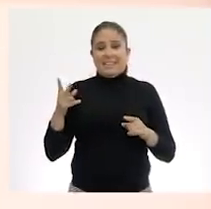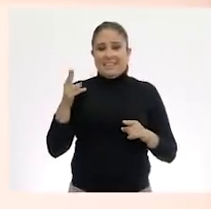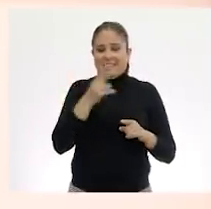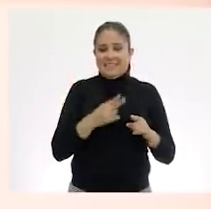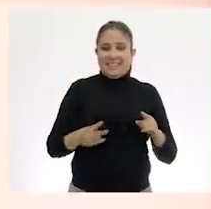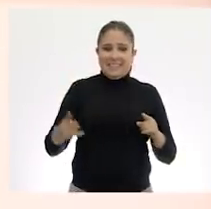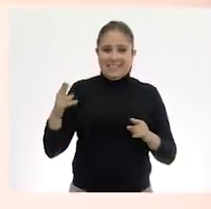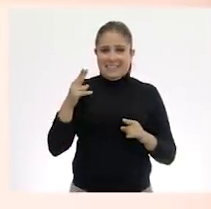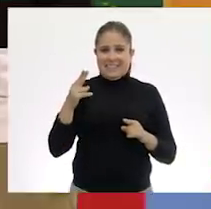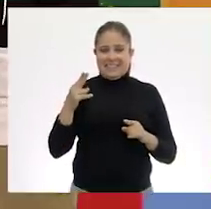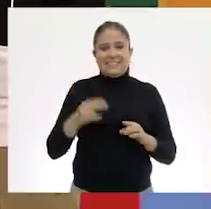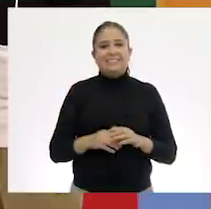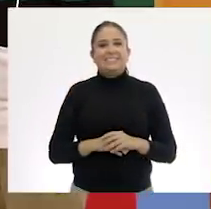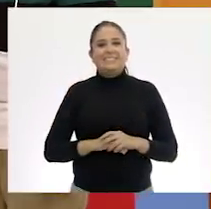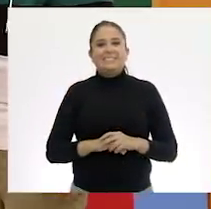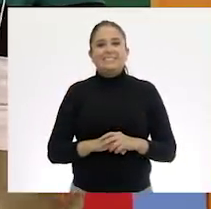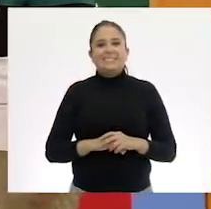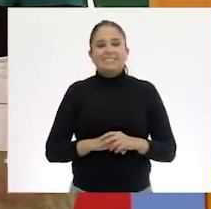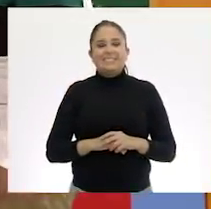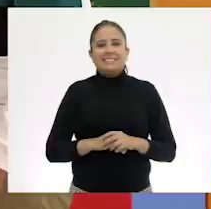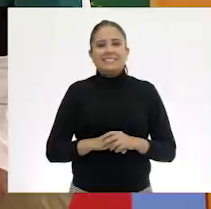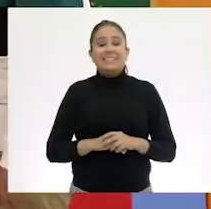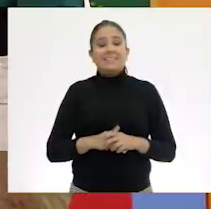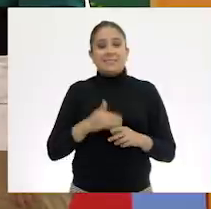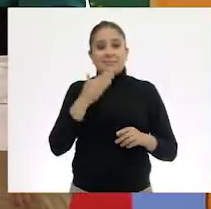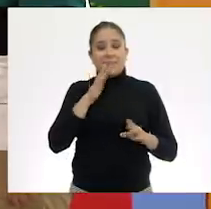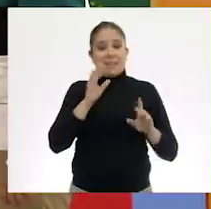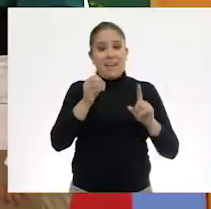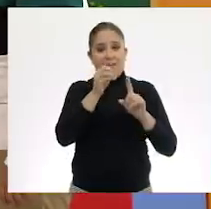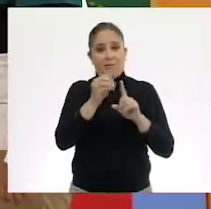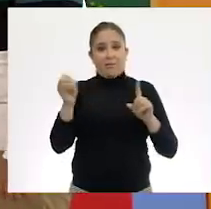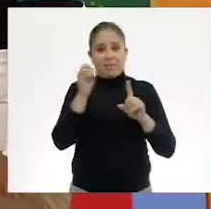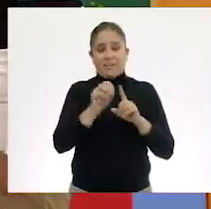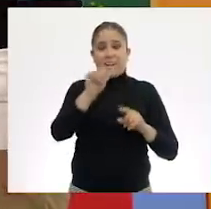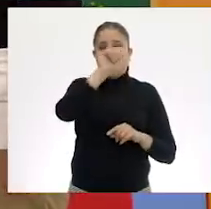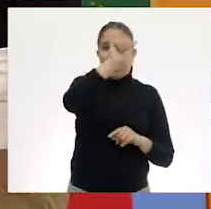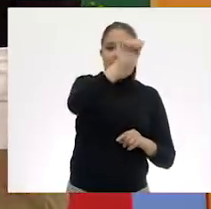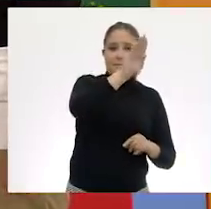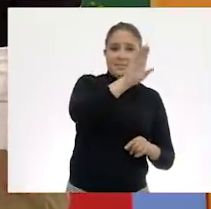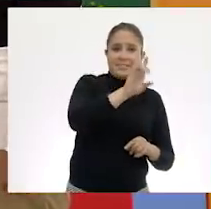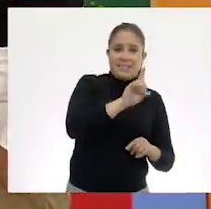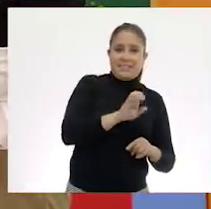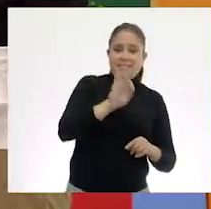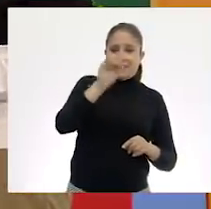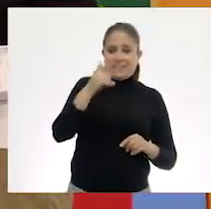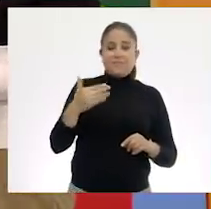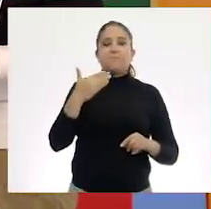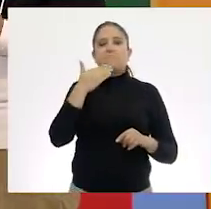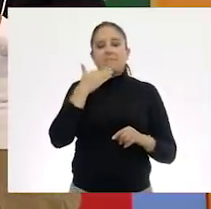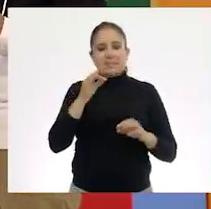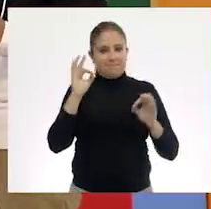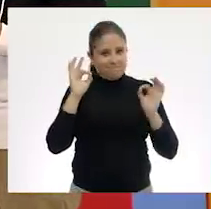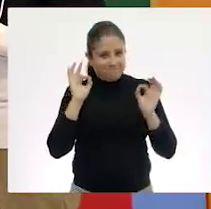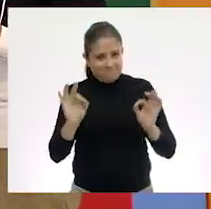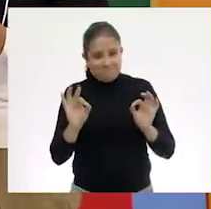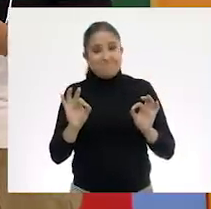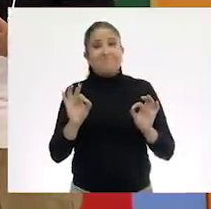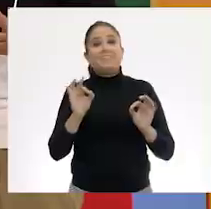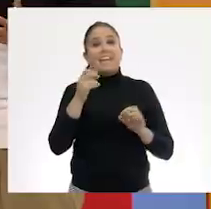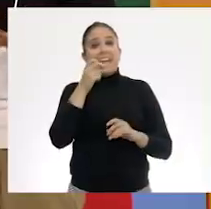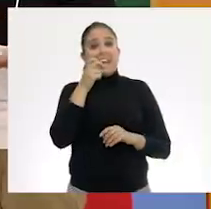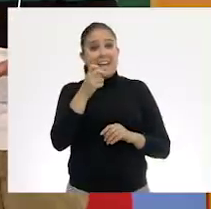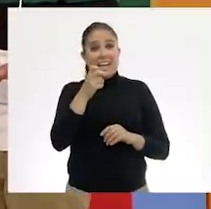tijeras. Tenemos las tijeras. Ahí está entonces ordenado de forma alfabética. Excelente. Y este es el